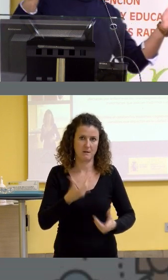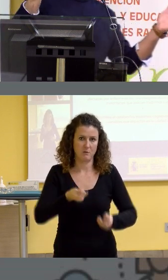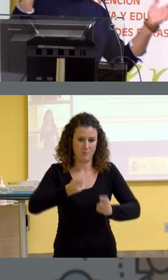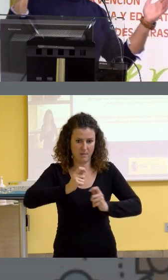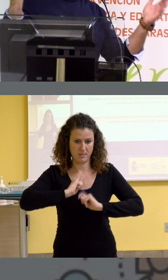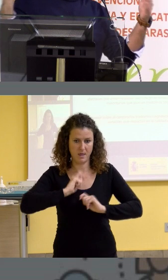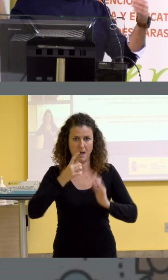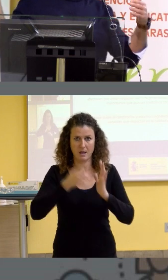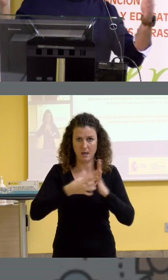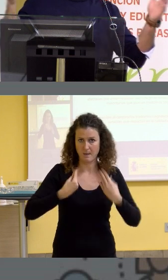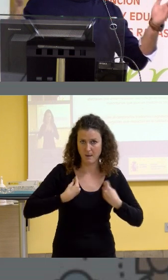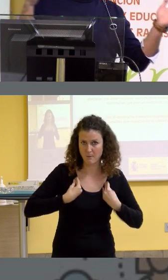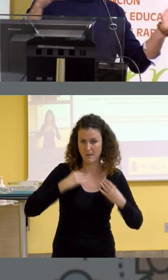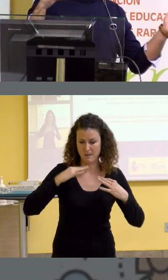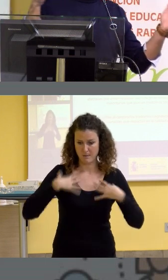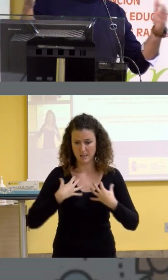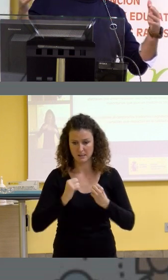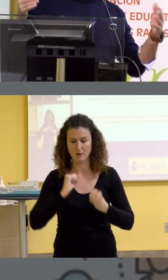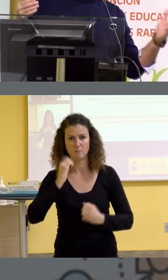quién ataco?